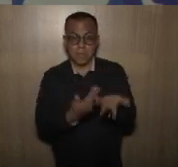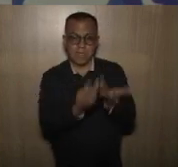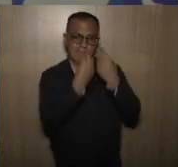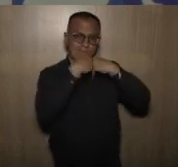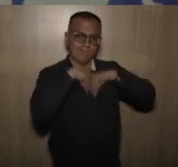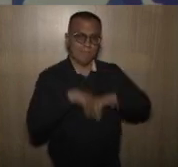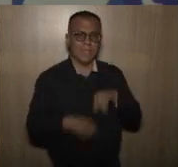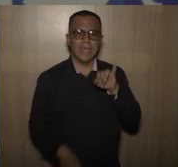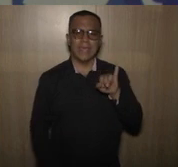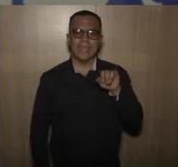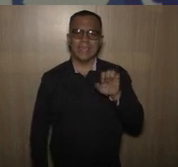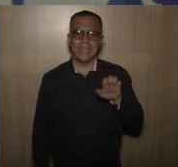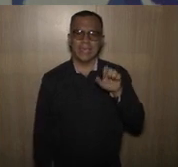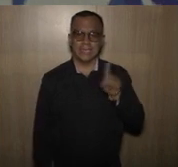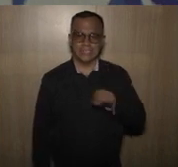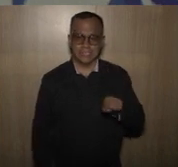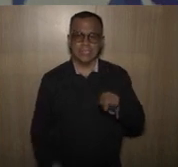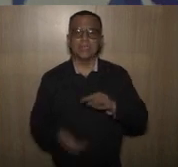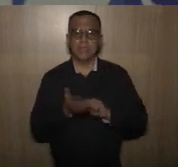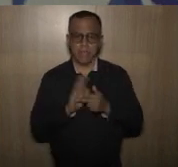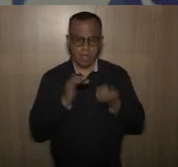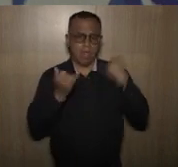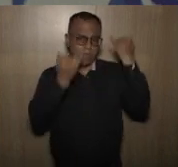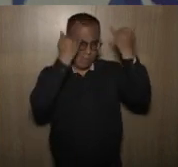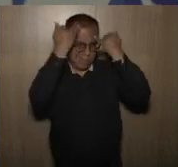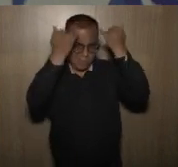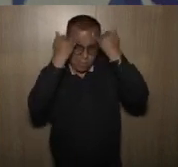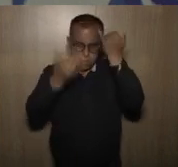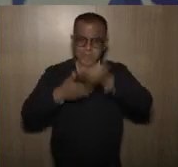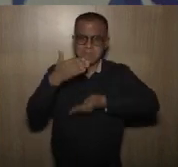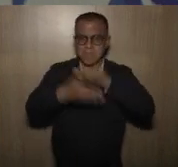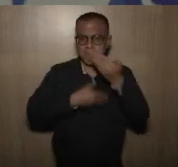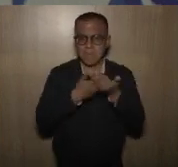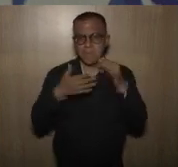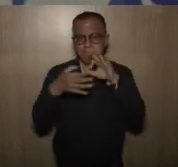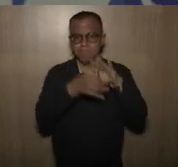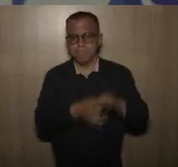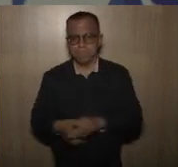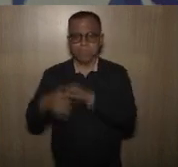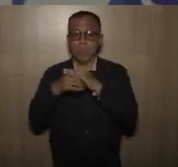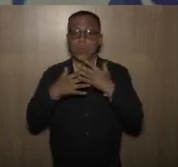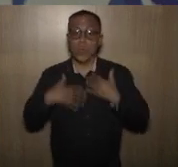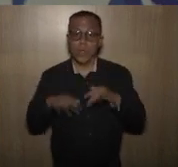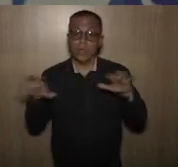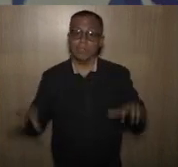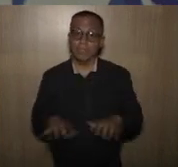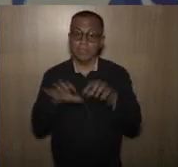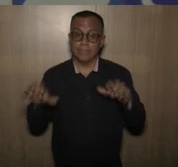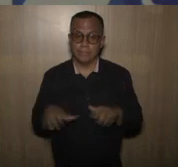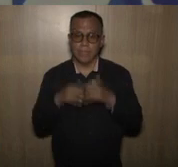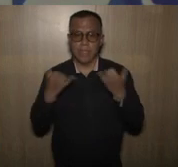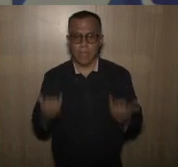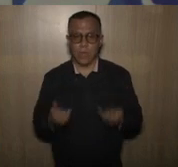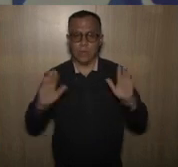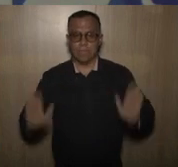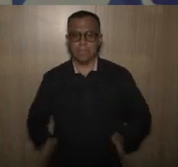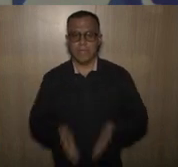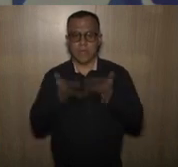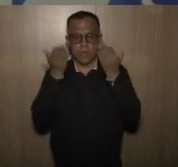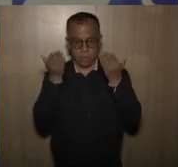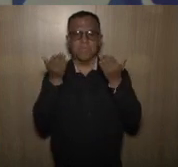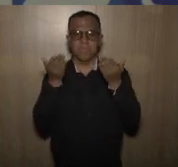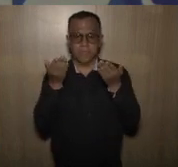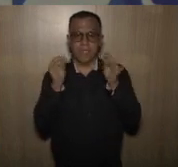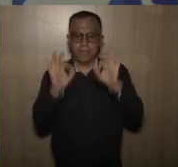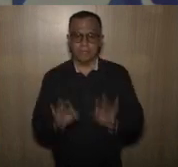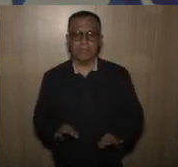las IES, de las normas, procedimientos, circulares y toda aquella iniciativa referente al mejoramiento de